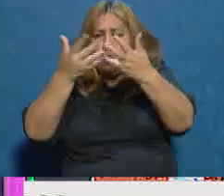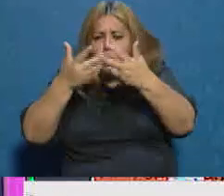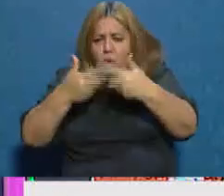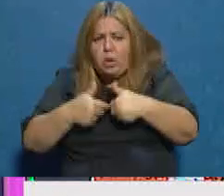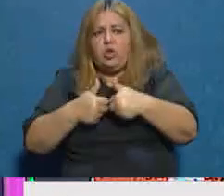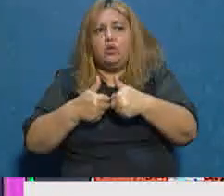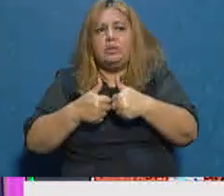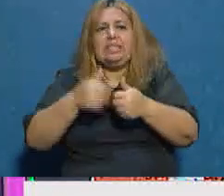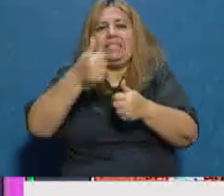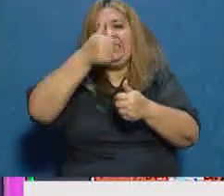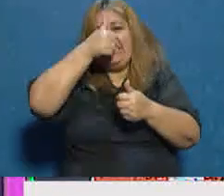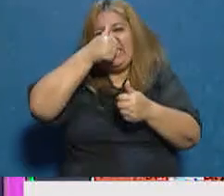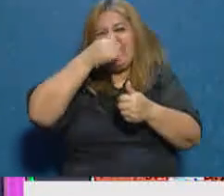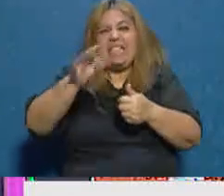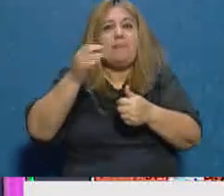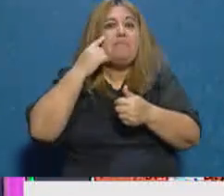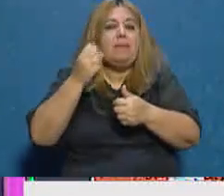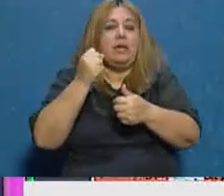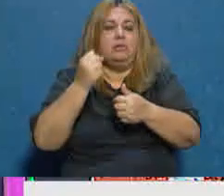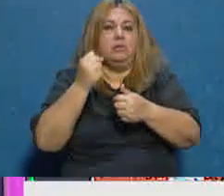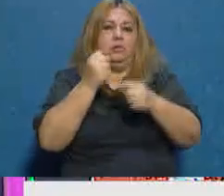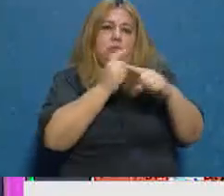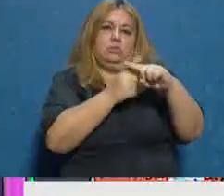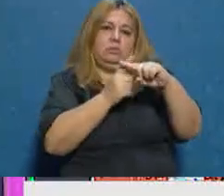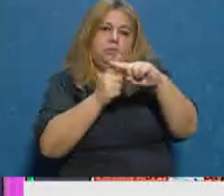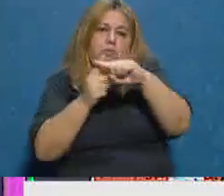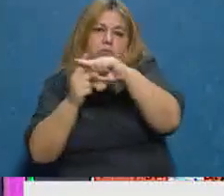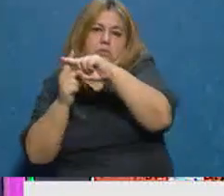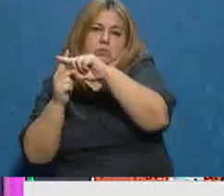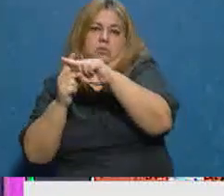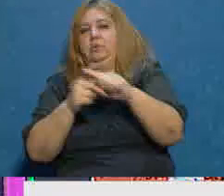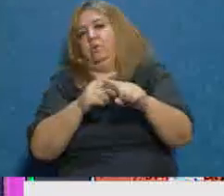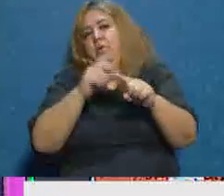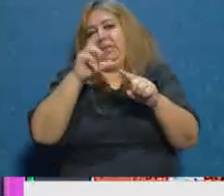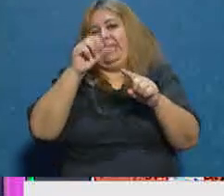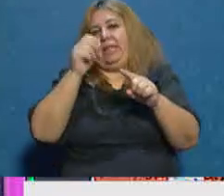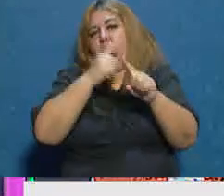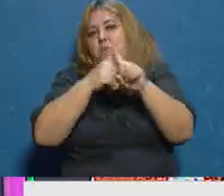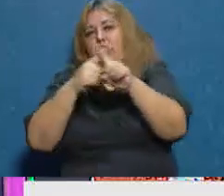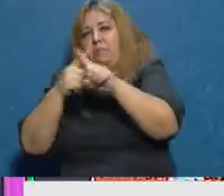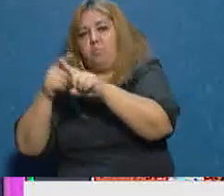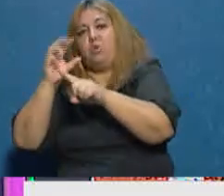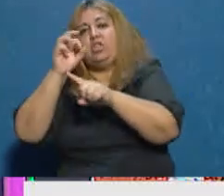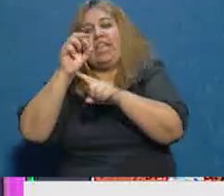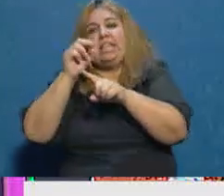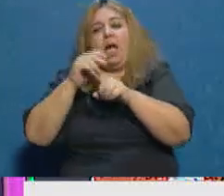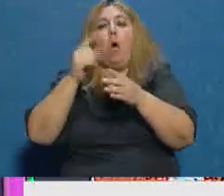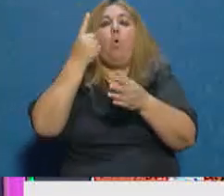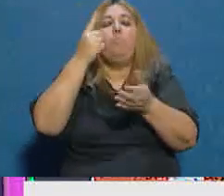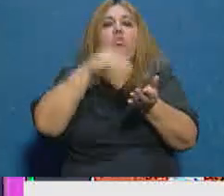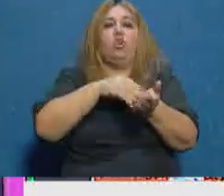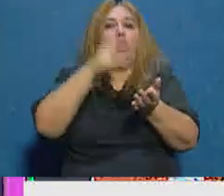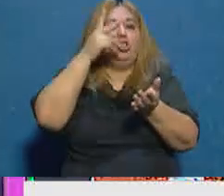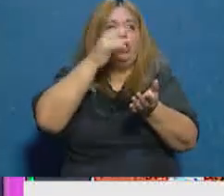pesos. 60.000 pesos que si los multiplicamos por los 30 equipos de la liga, hacen una recaudación de